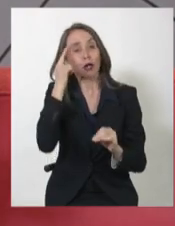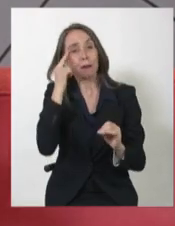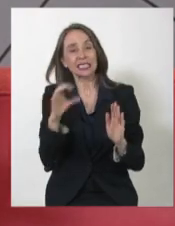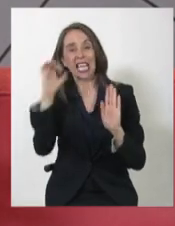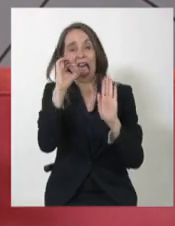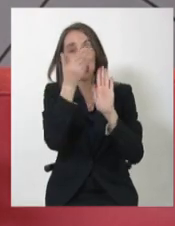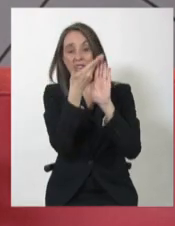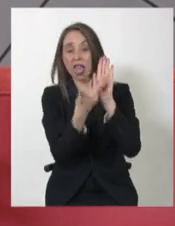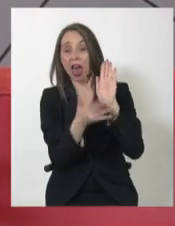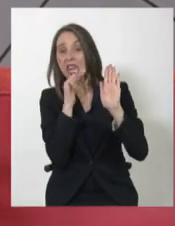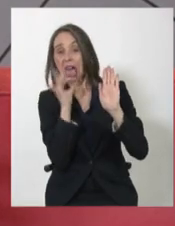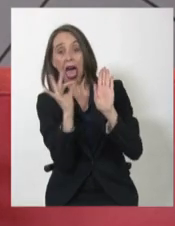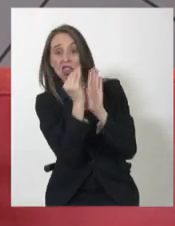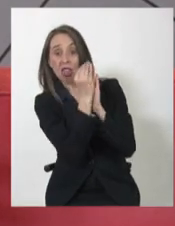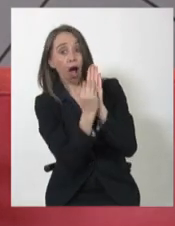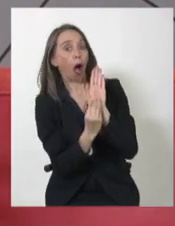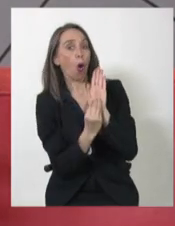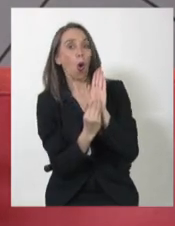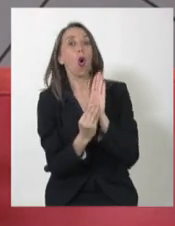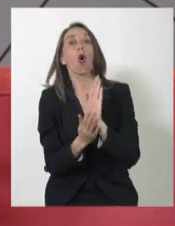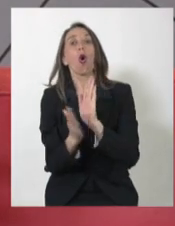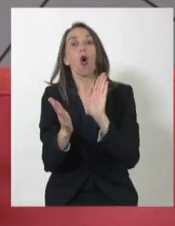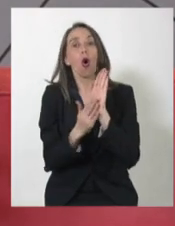porque la hoja en blanco es...